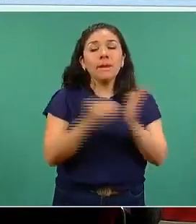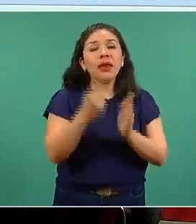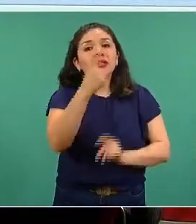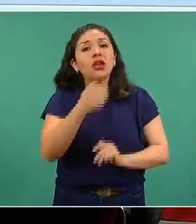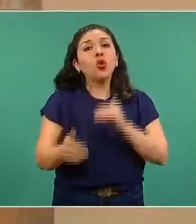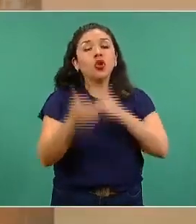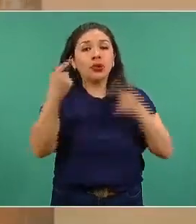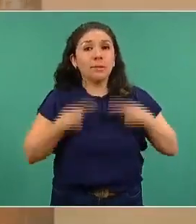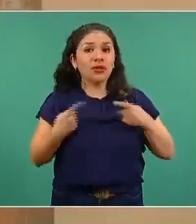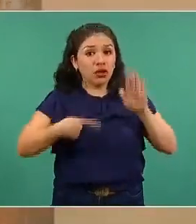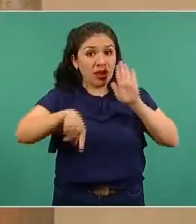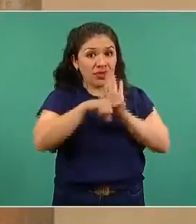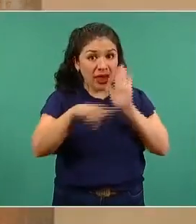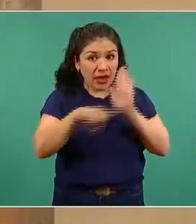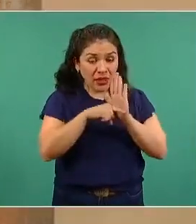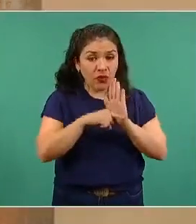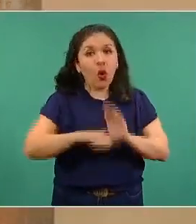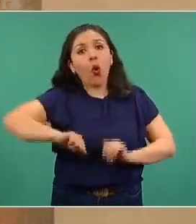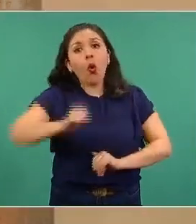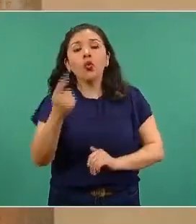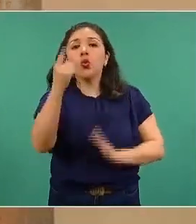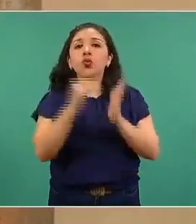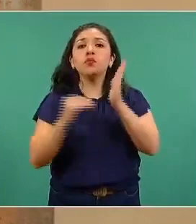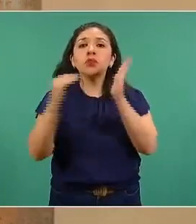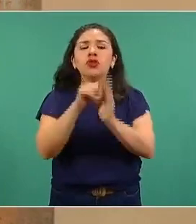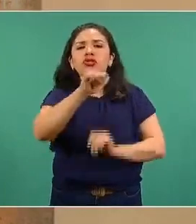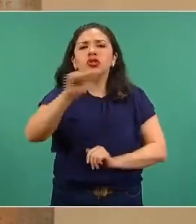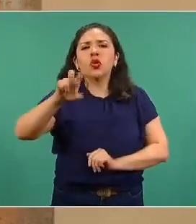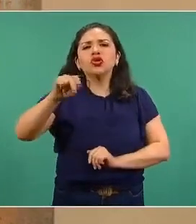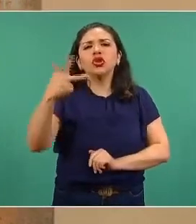2.130.111 negativos y